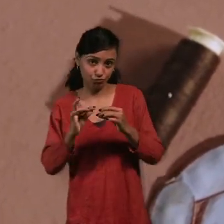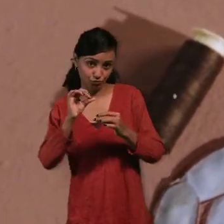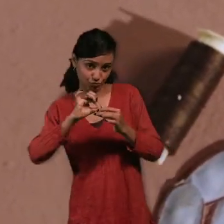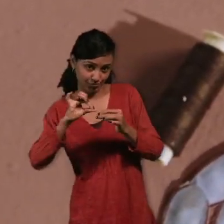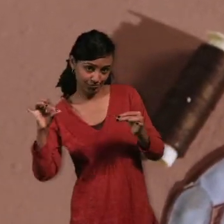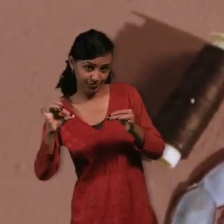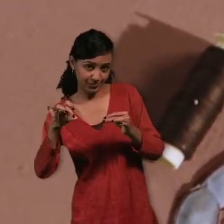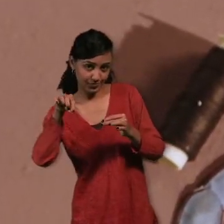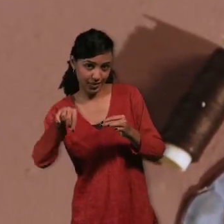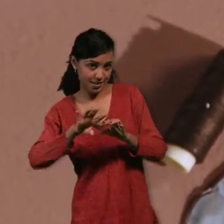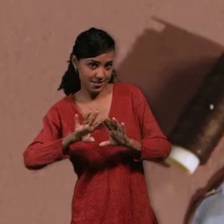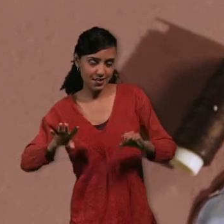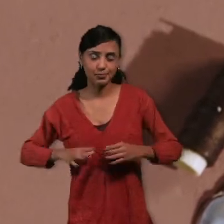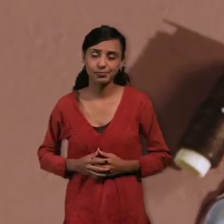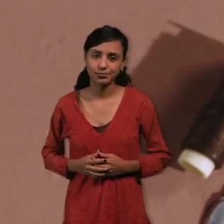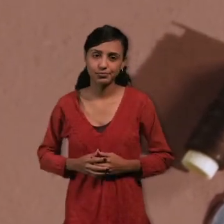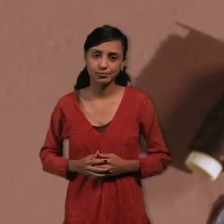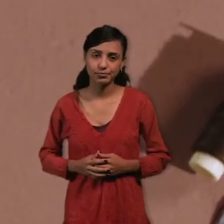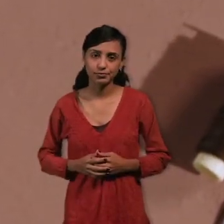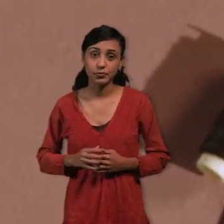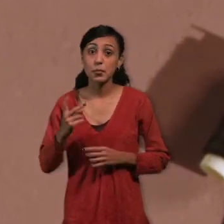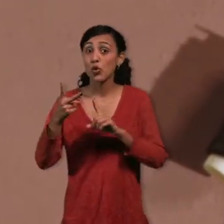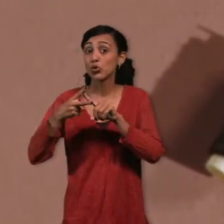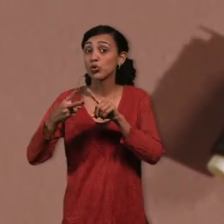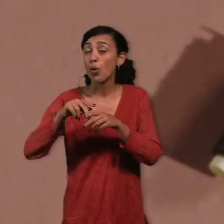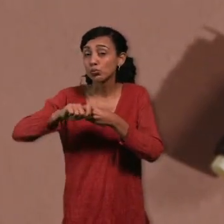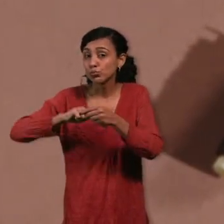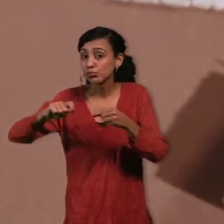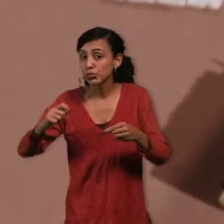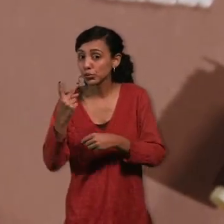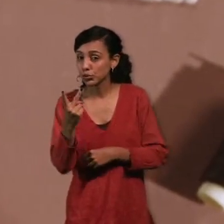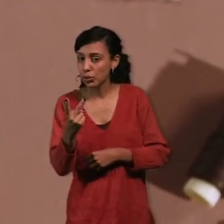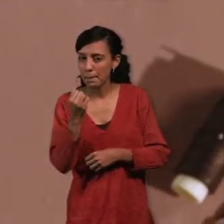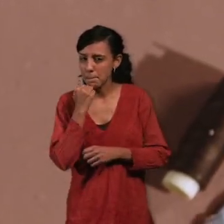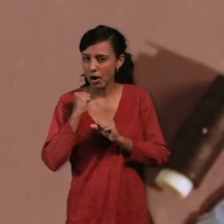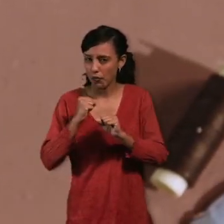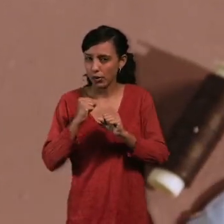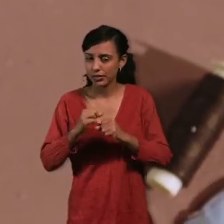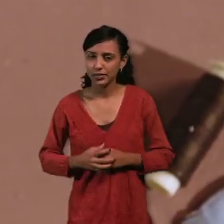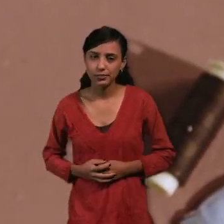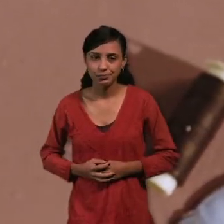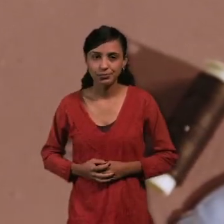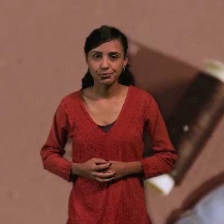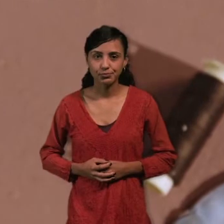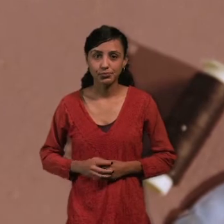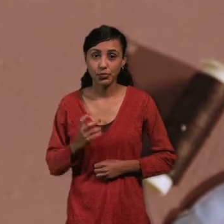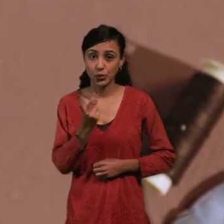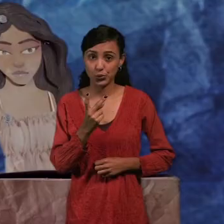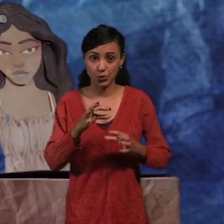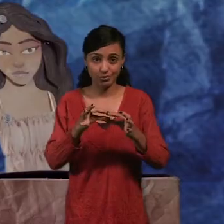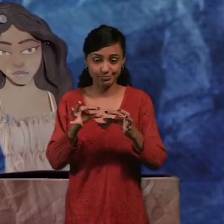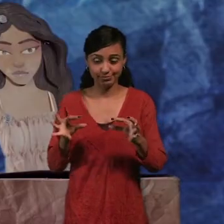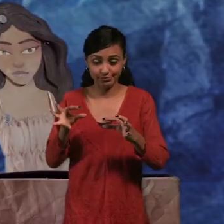ensartado, y vamos a hacer el nudito doble para que nos quede más gordito. Vamos a tomar las dos piezas, las vamos a